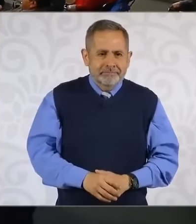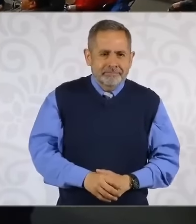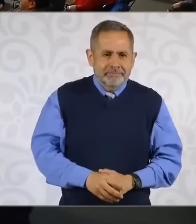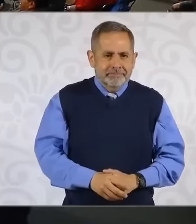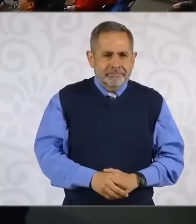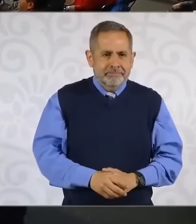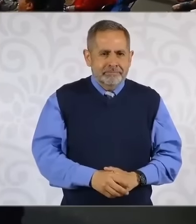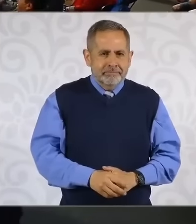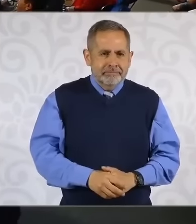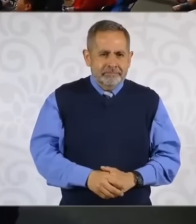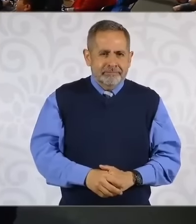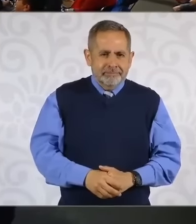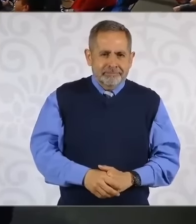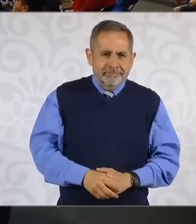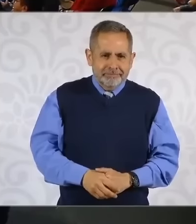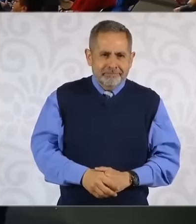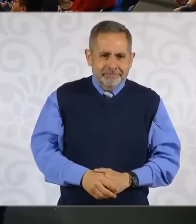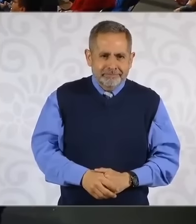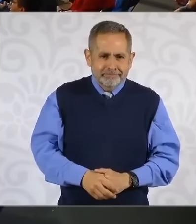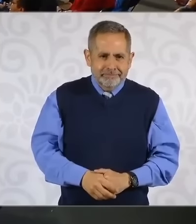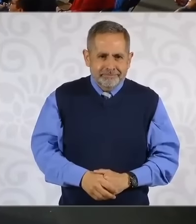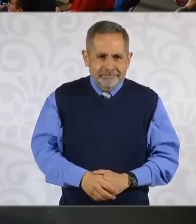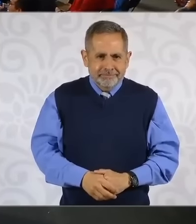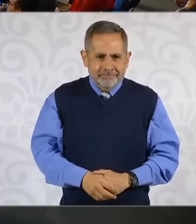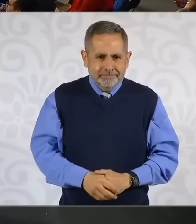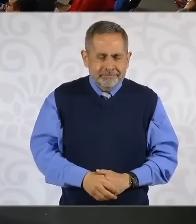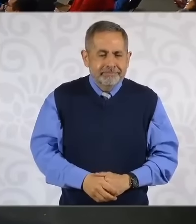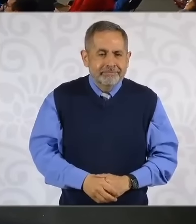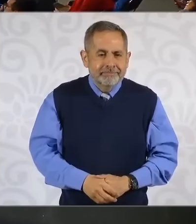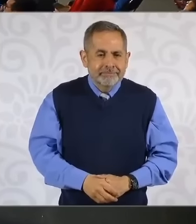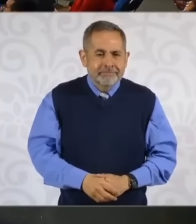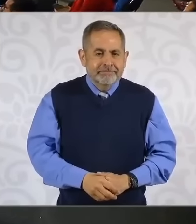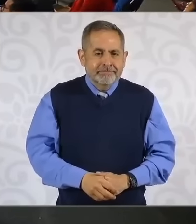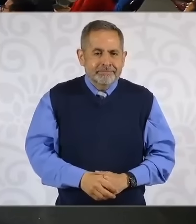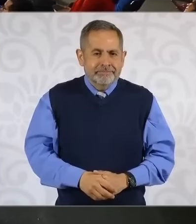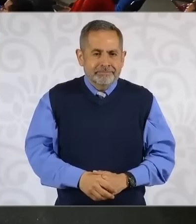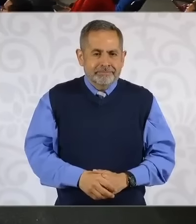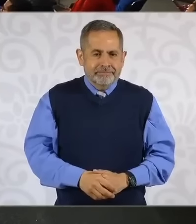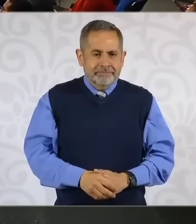Muy moderno. No, no, no, es que está interesante.